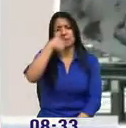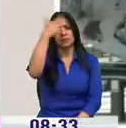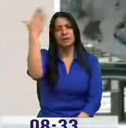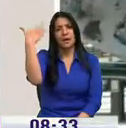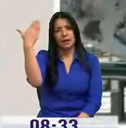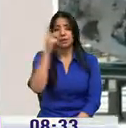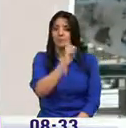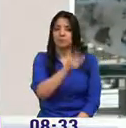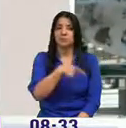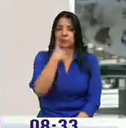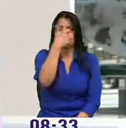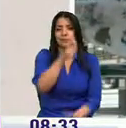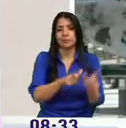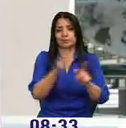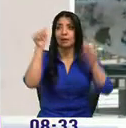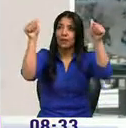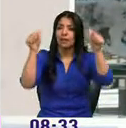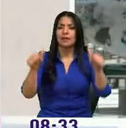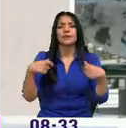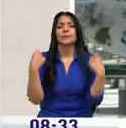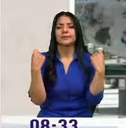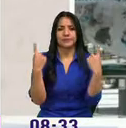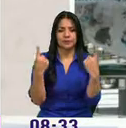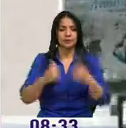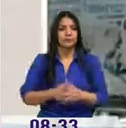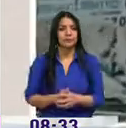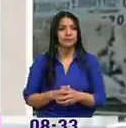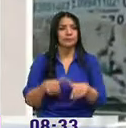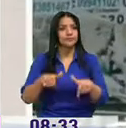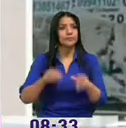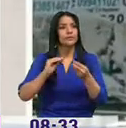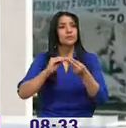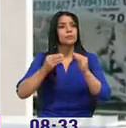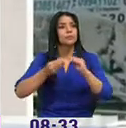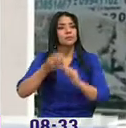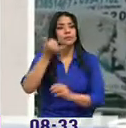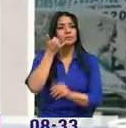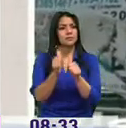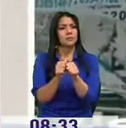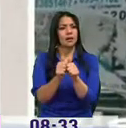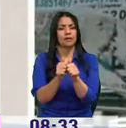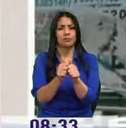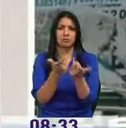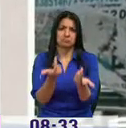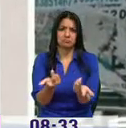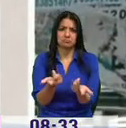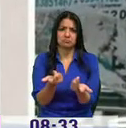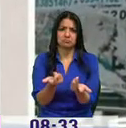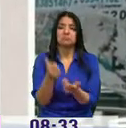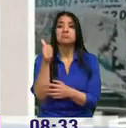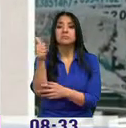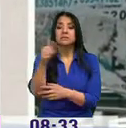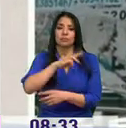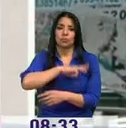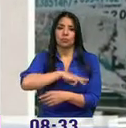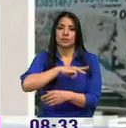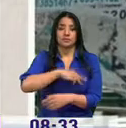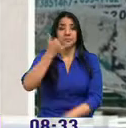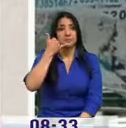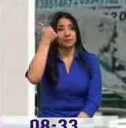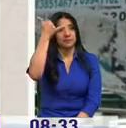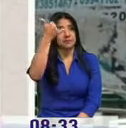los que ponen también. Yo no entiendo algo. Si aquí están los números telefónicos, ¿por qué no se dan el trabajo, señores del municipio, de